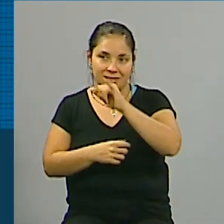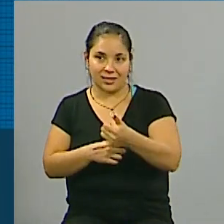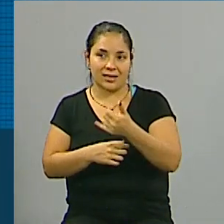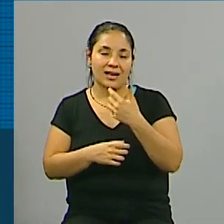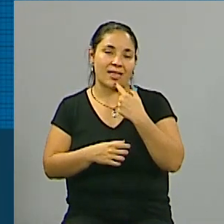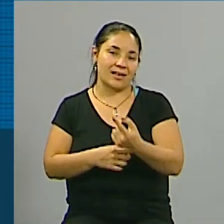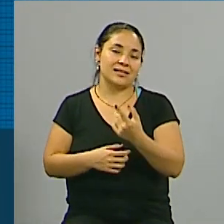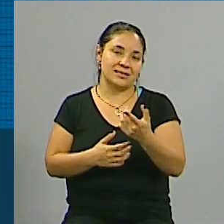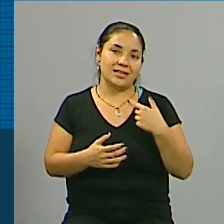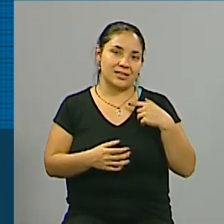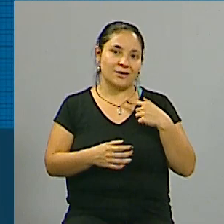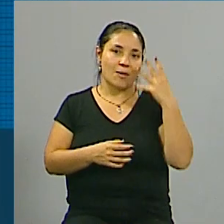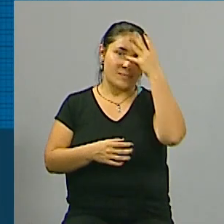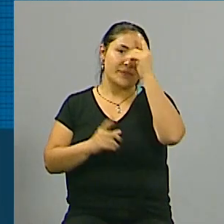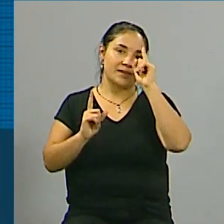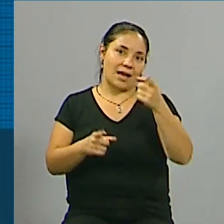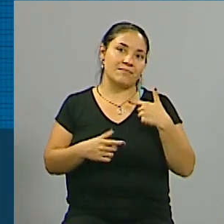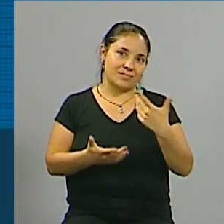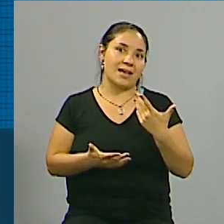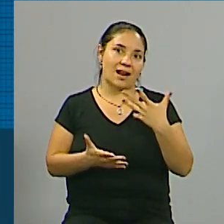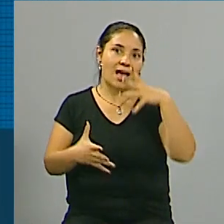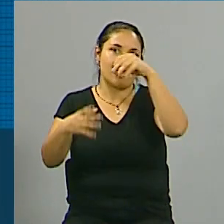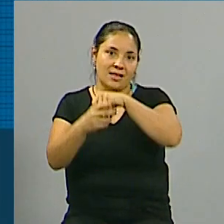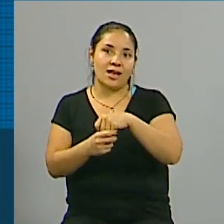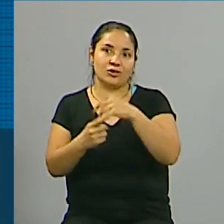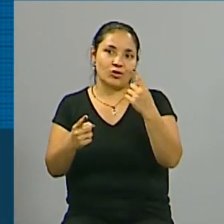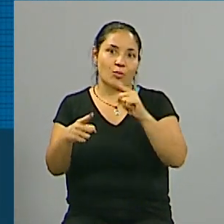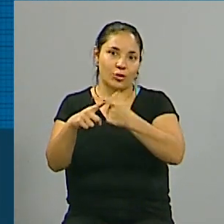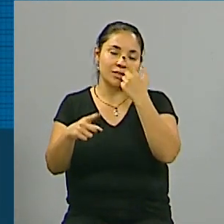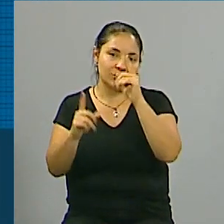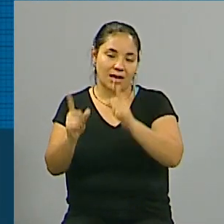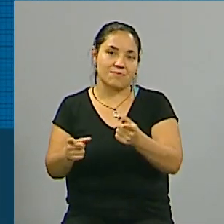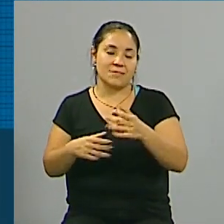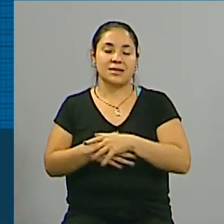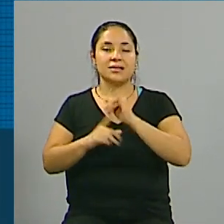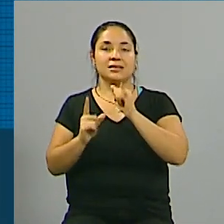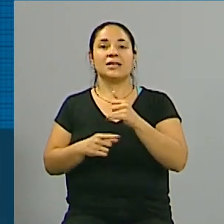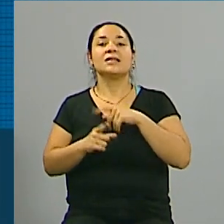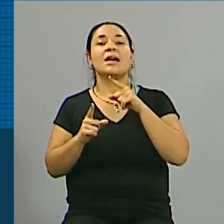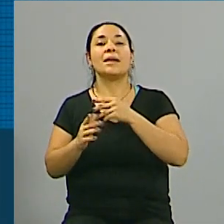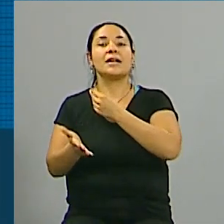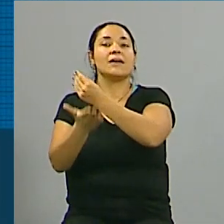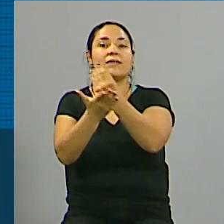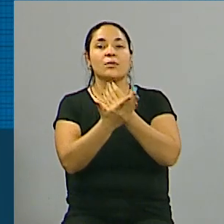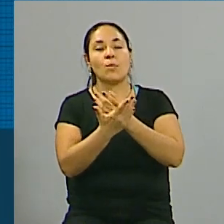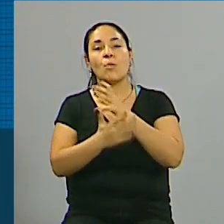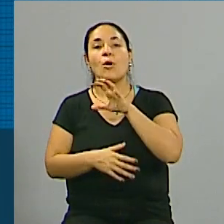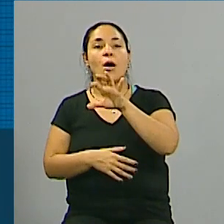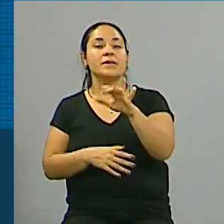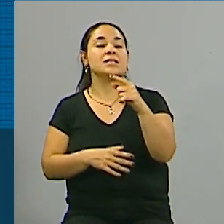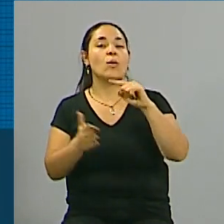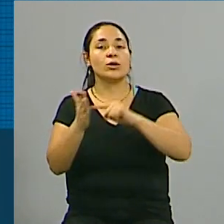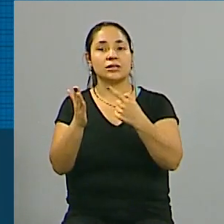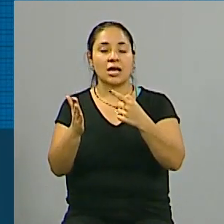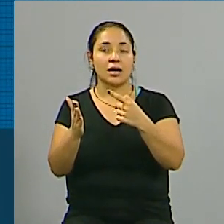decirlo. Exactamente, es diputado, y bueno, y muchos también de sus referentes en diferentes provincias, incluso en provincia de Buenos Aires o Ciudad